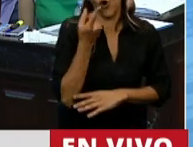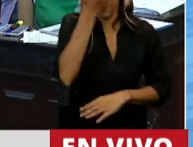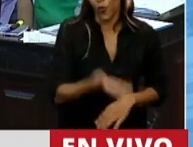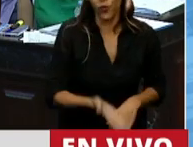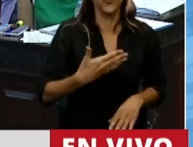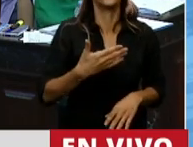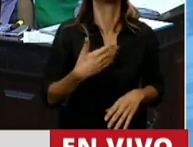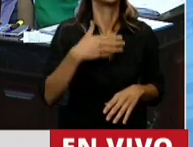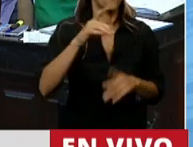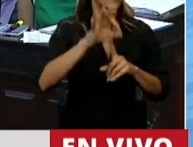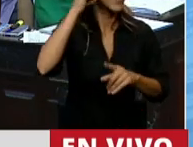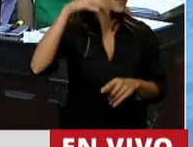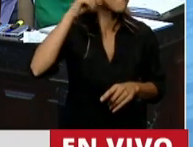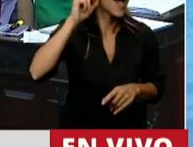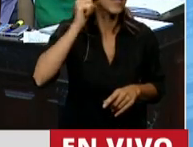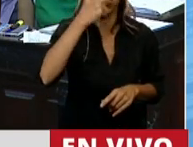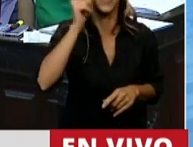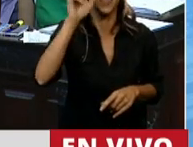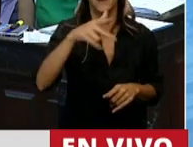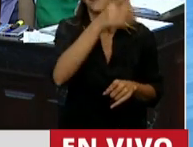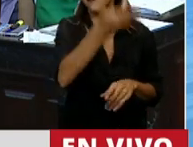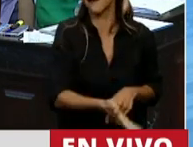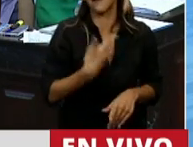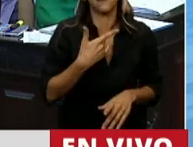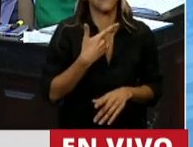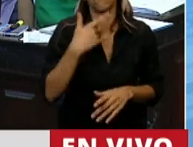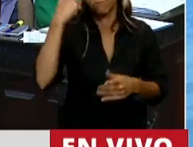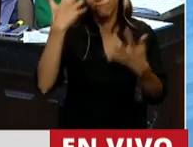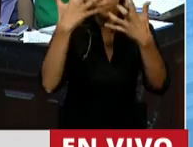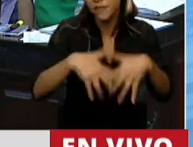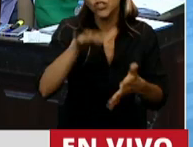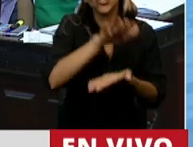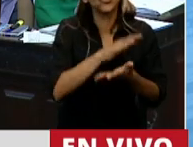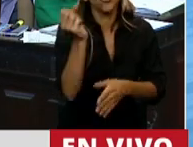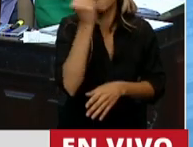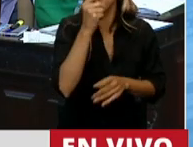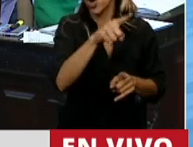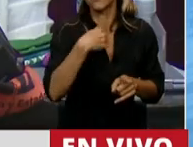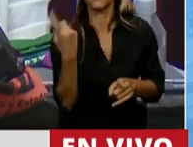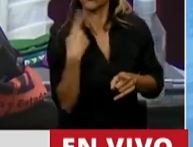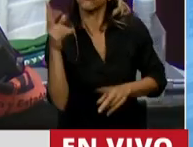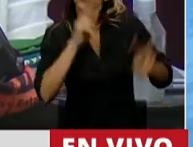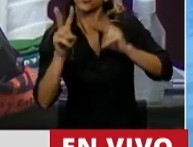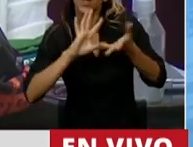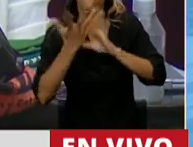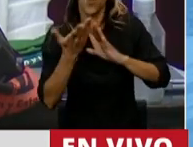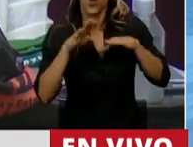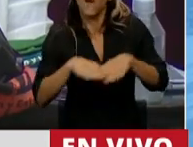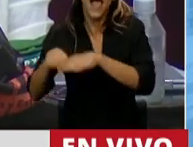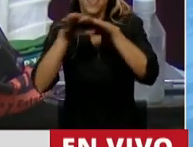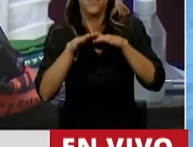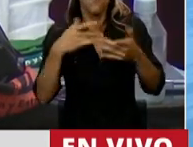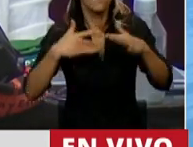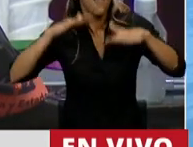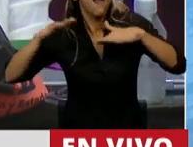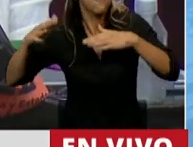doctora Aida Kemmelmacher, quien reflexionó sobre ese equilibrio, sobre ese sabio equilibrio que tenemos que encontrar entre los tres ejes o pilares